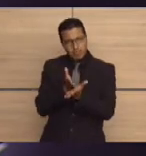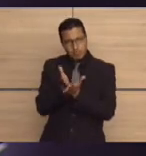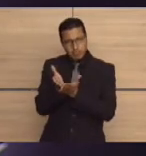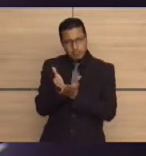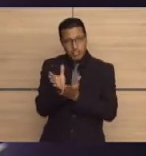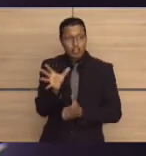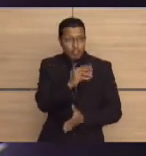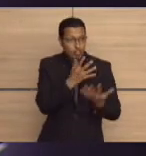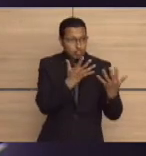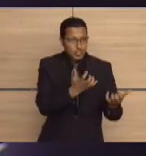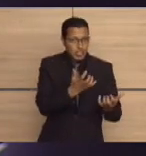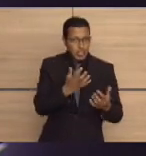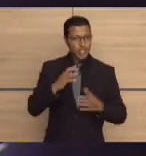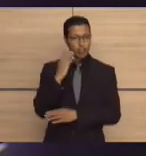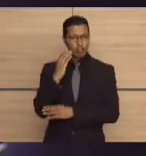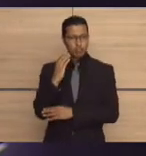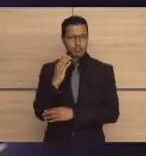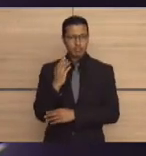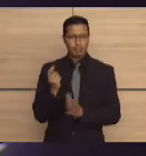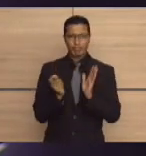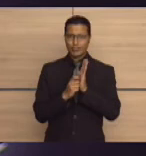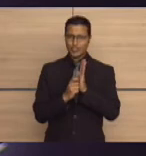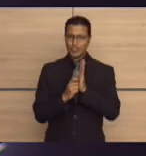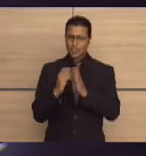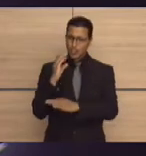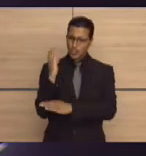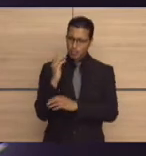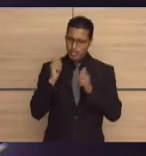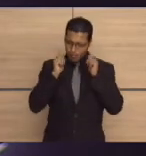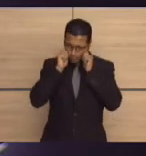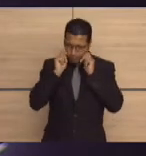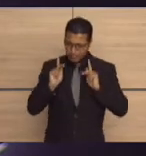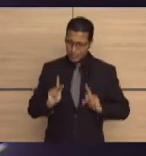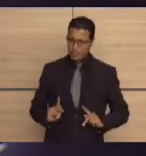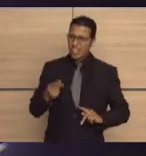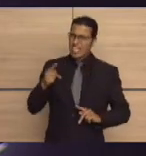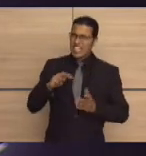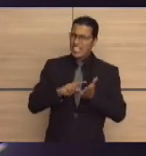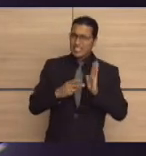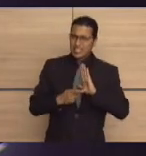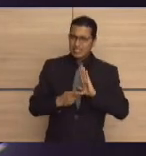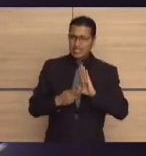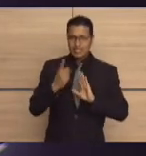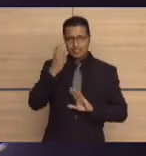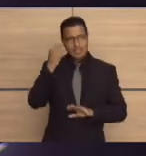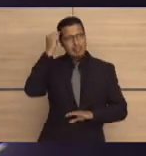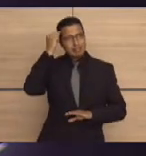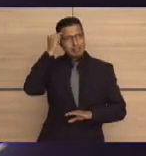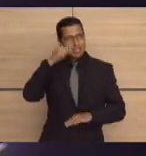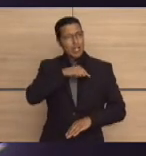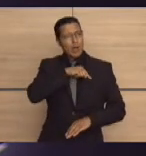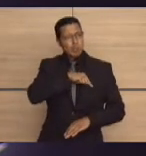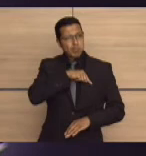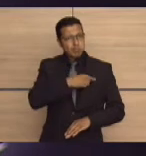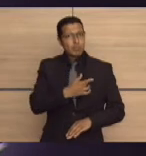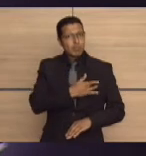colombianos, aunque no acabamos de saber muy bien qué significa eso, y no acabamos de tener en nuestra mente y en nuestro corazón la